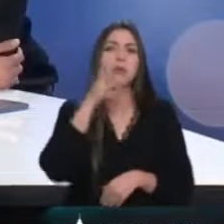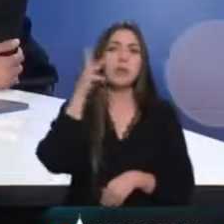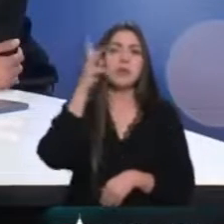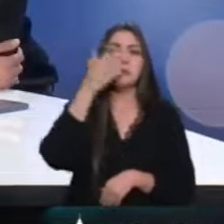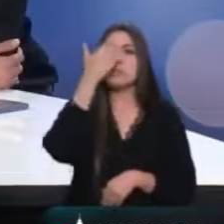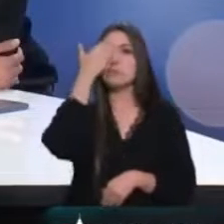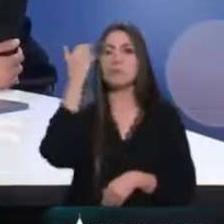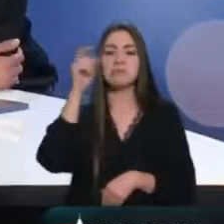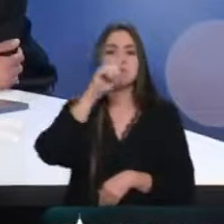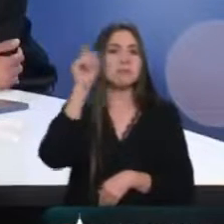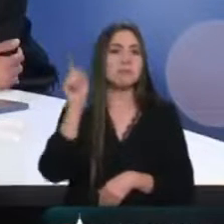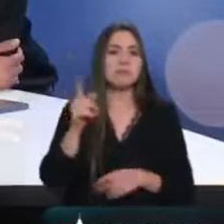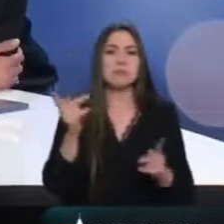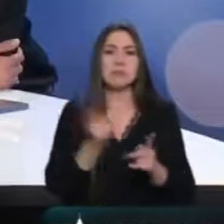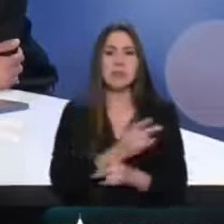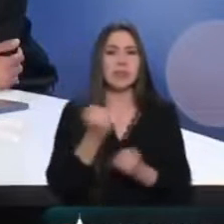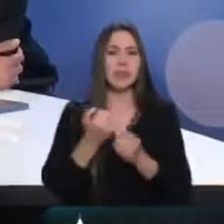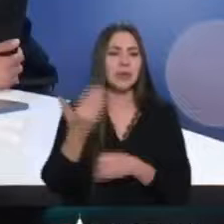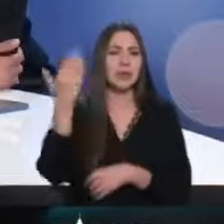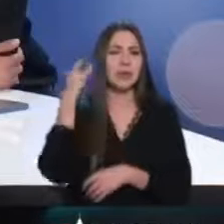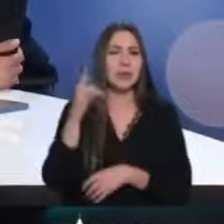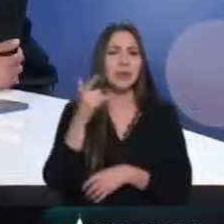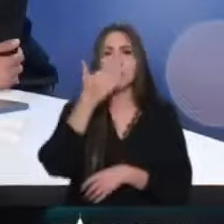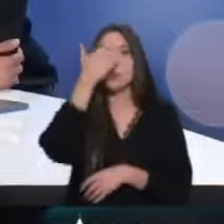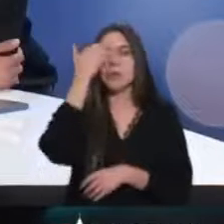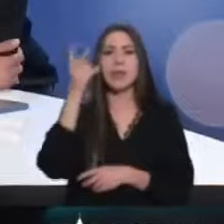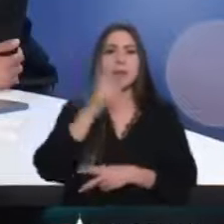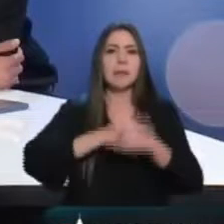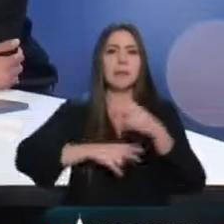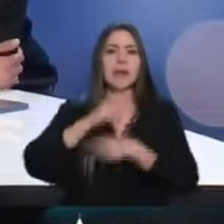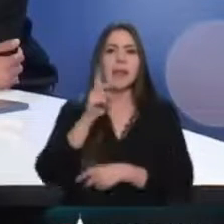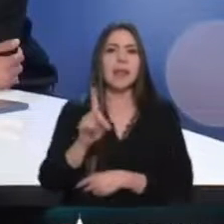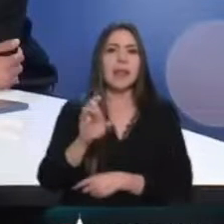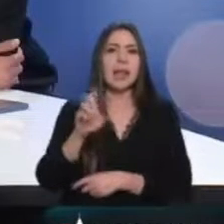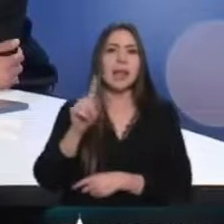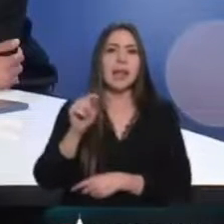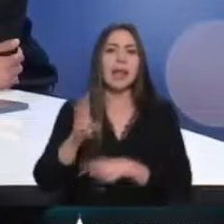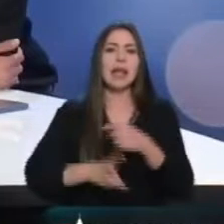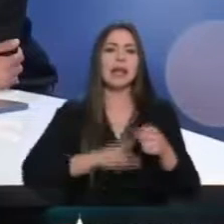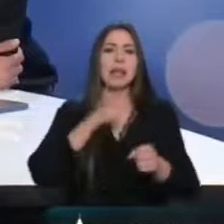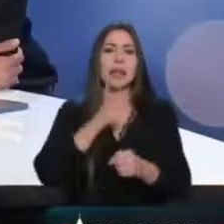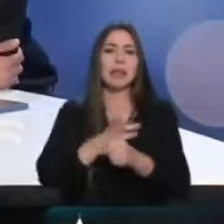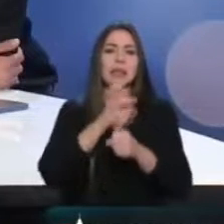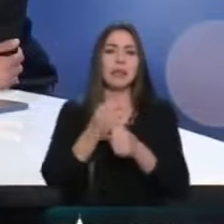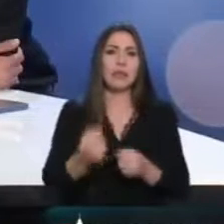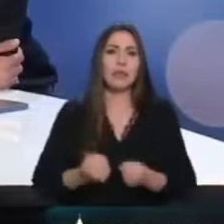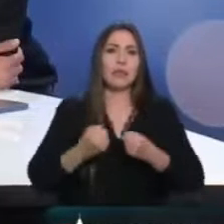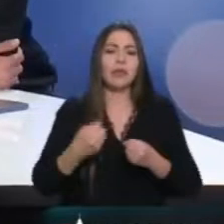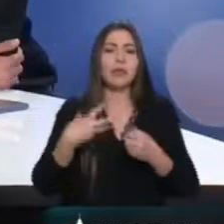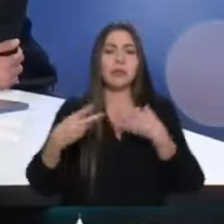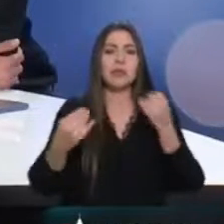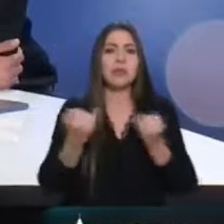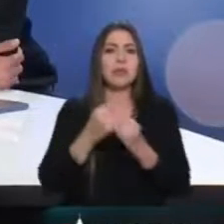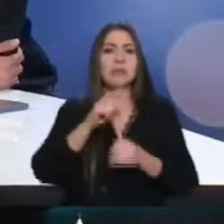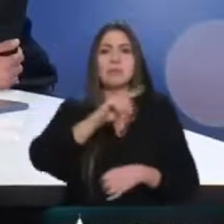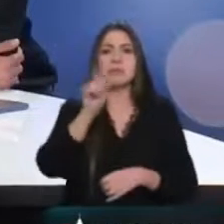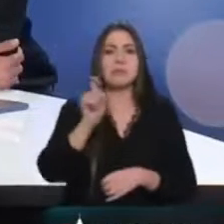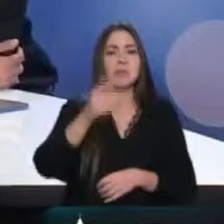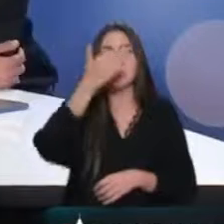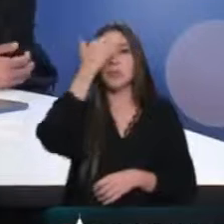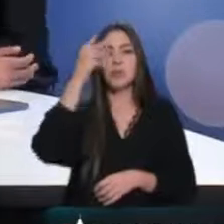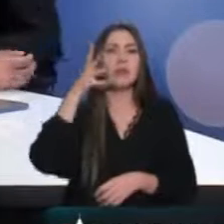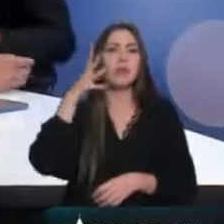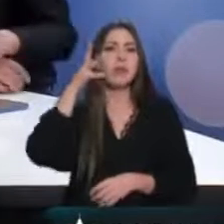Así como en junio no teníamos idea de que iba a llegar la variante Delta a generar una tercera ola de las magnitudes que vimos, tampoco sabemos qué puede